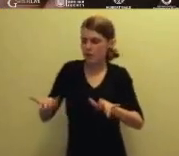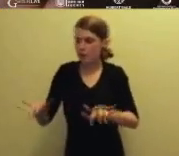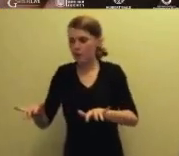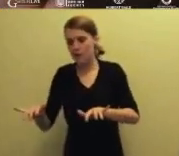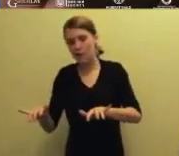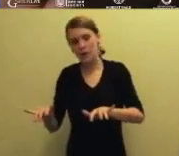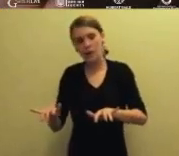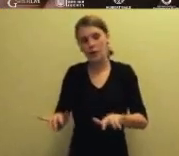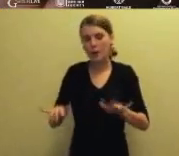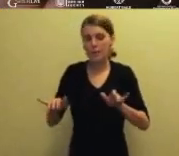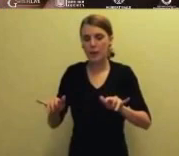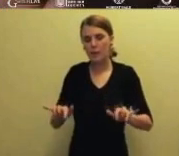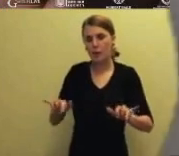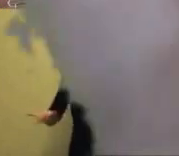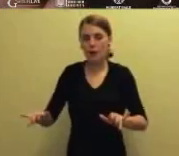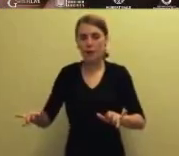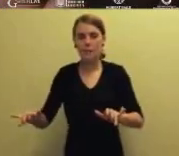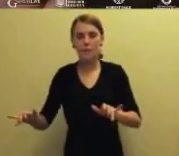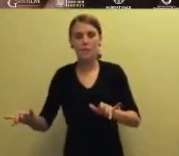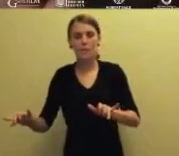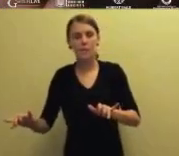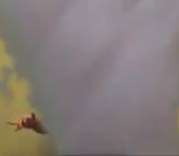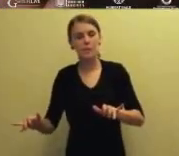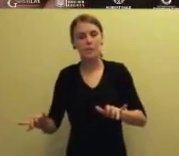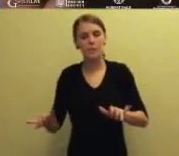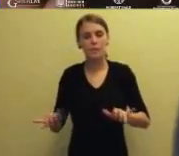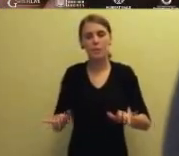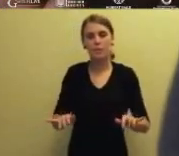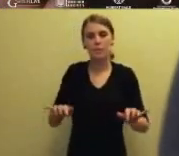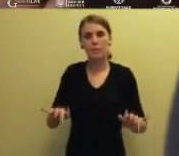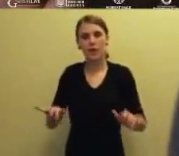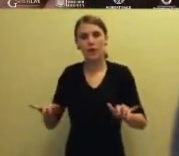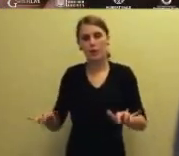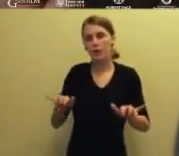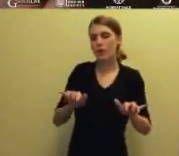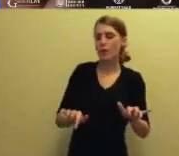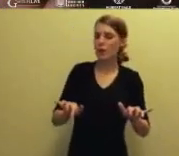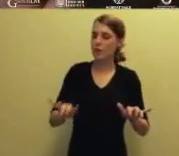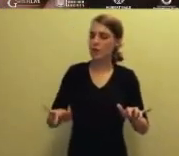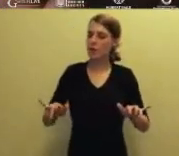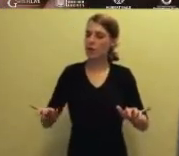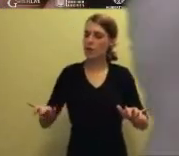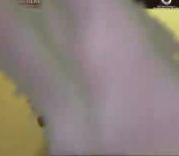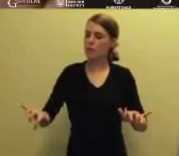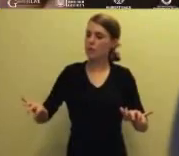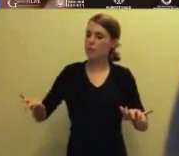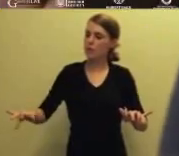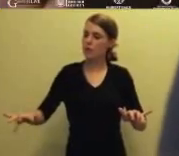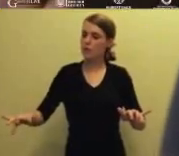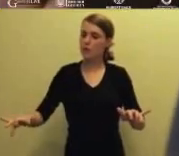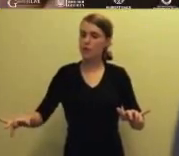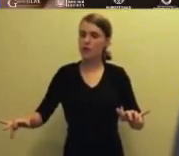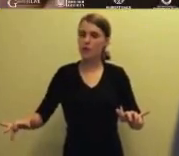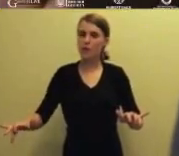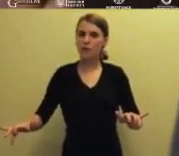efectos especiales artesanales y como recupero aquella técnica y grabó con una cámara del año de la chica o grabo otra en blanco